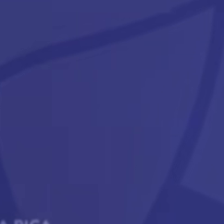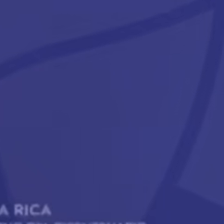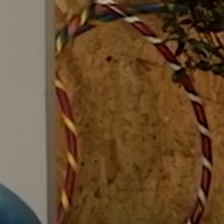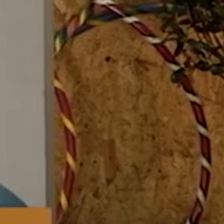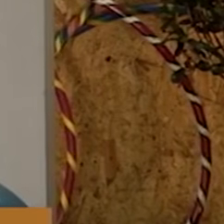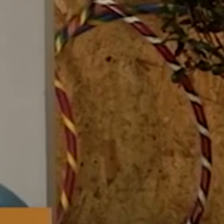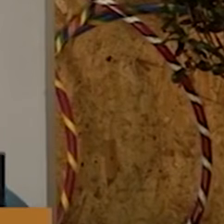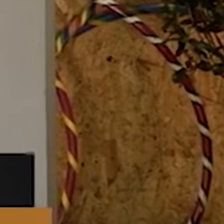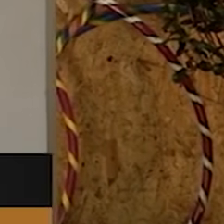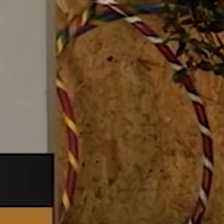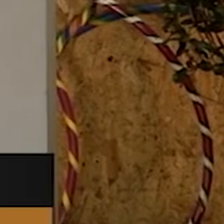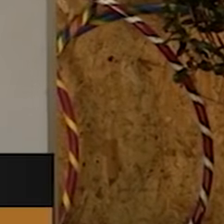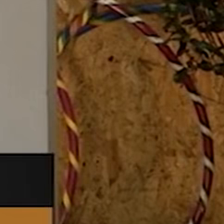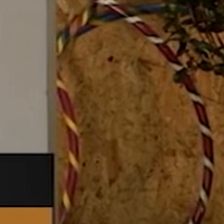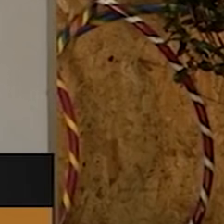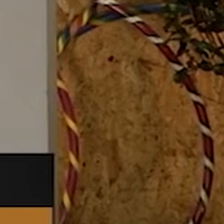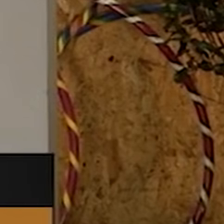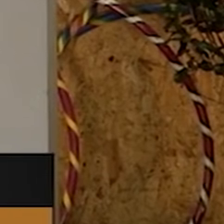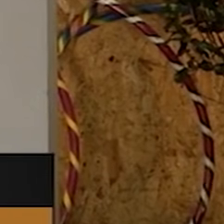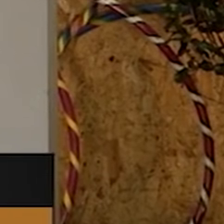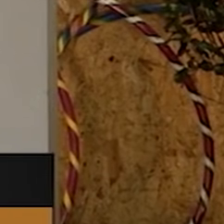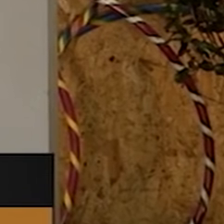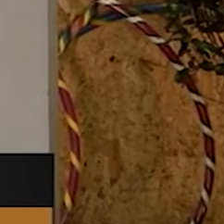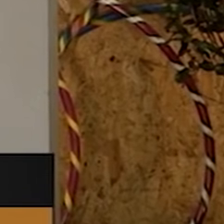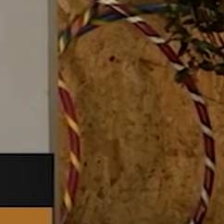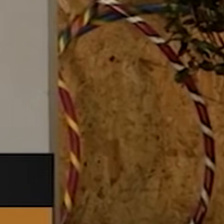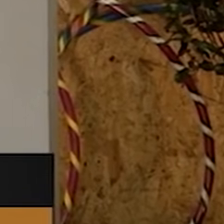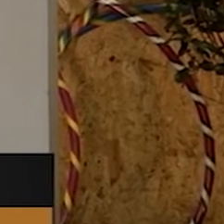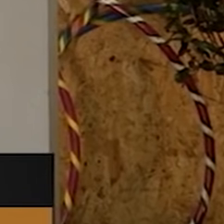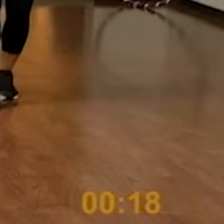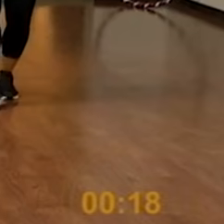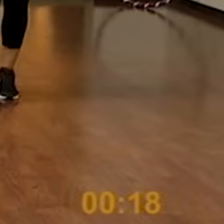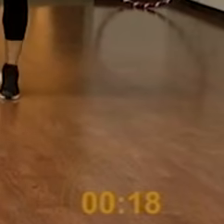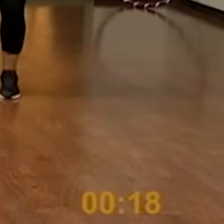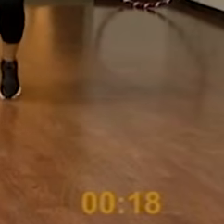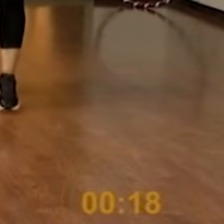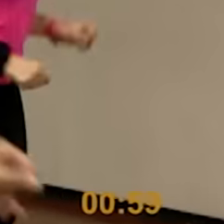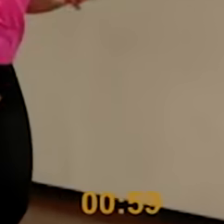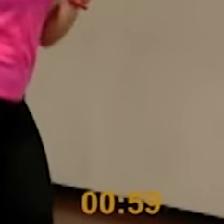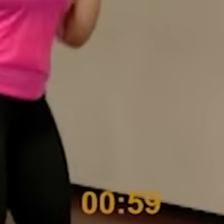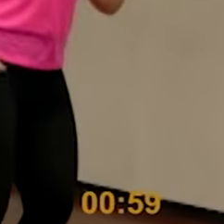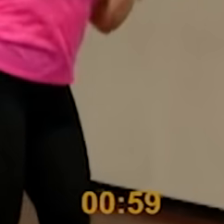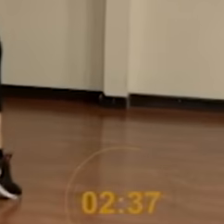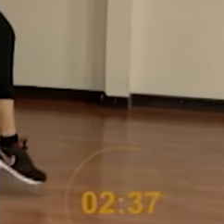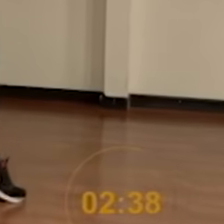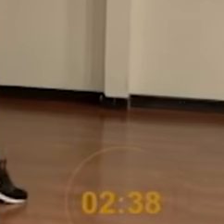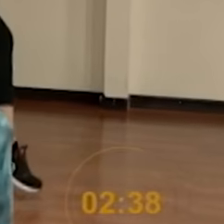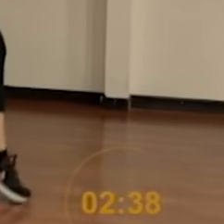Bienvenidos a Promuévete sin Narcos Costa Rica Medios.